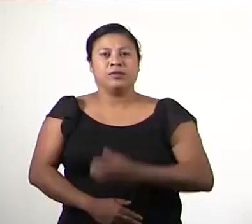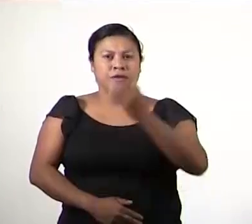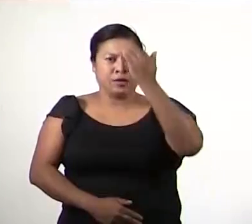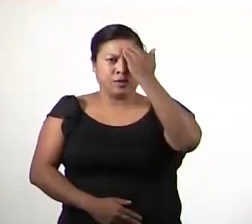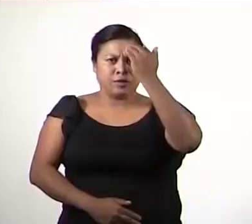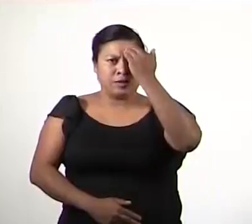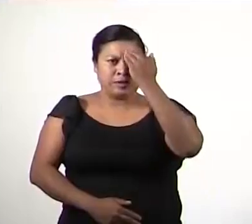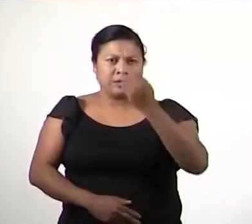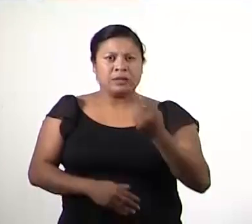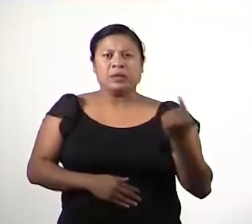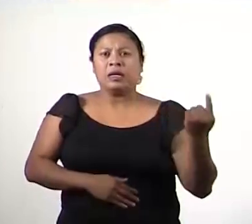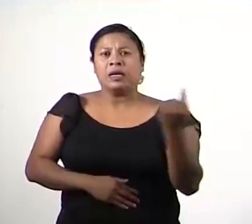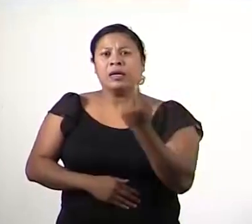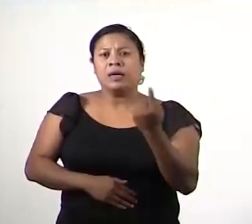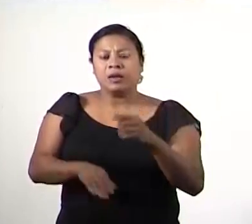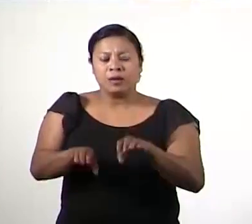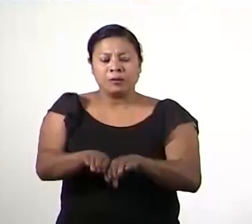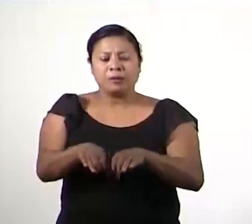conoces?